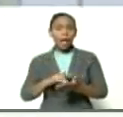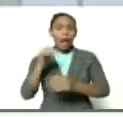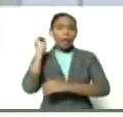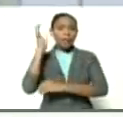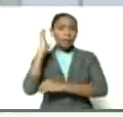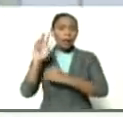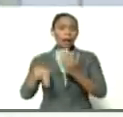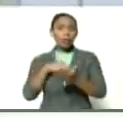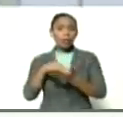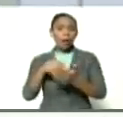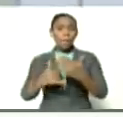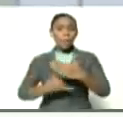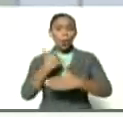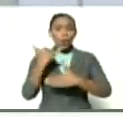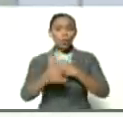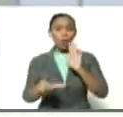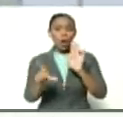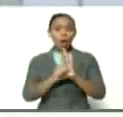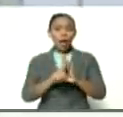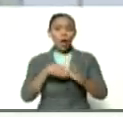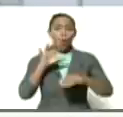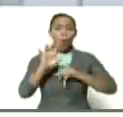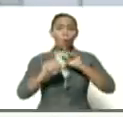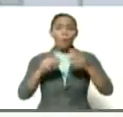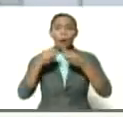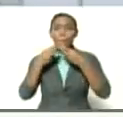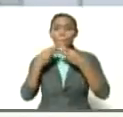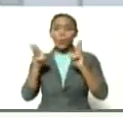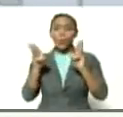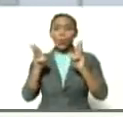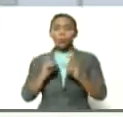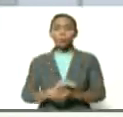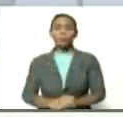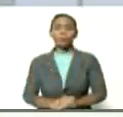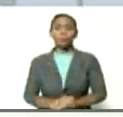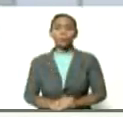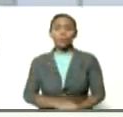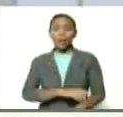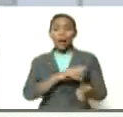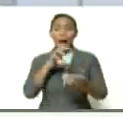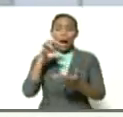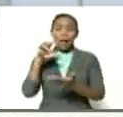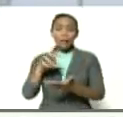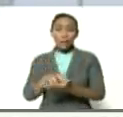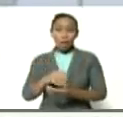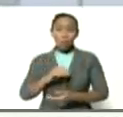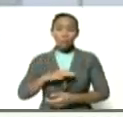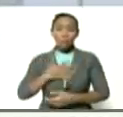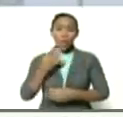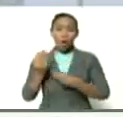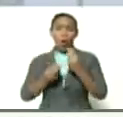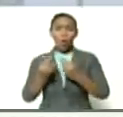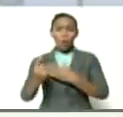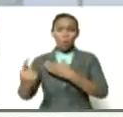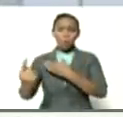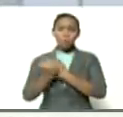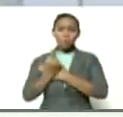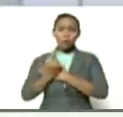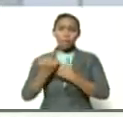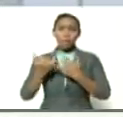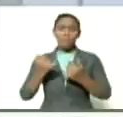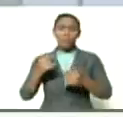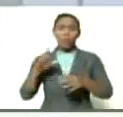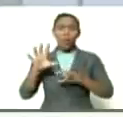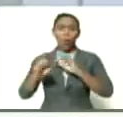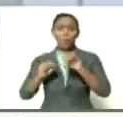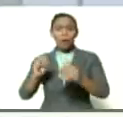Nacional el proyecto de ley de compras públicas. El Estado tendrá como obligación la